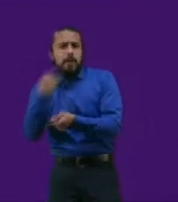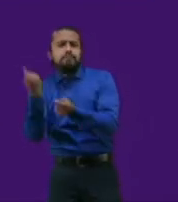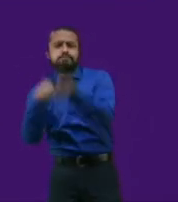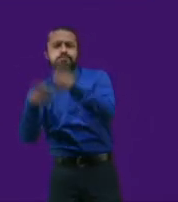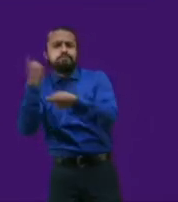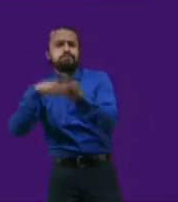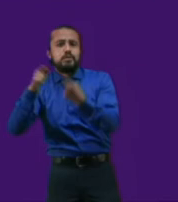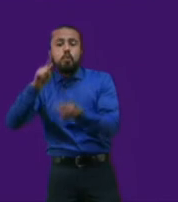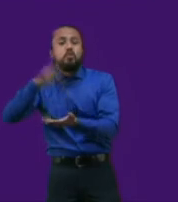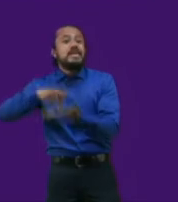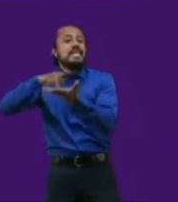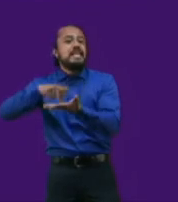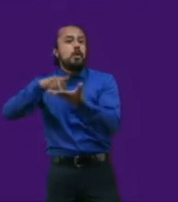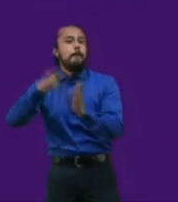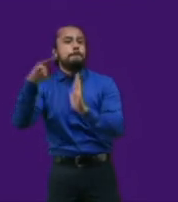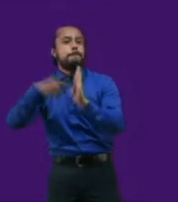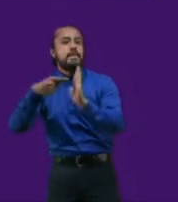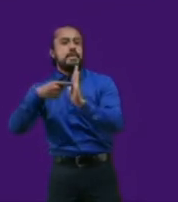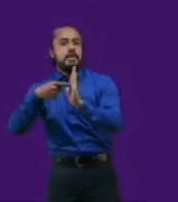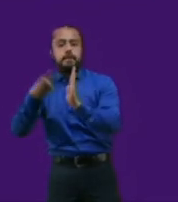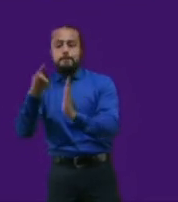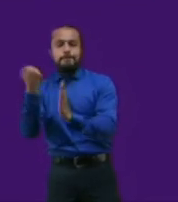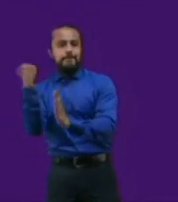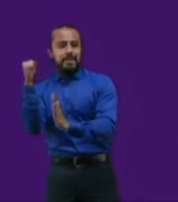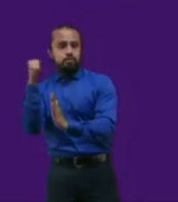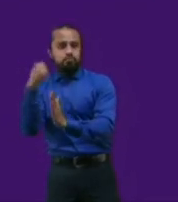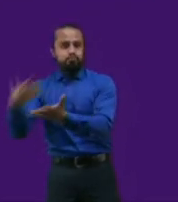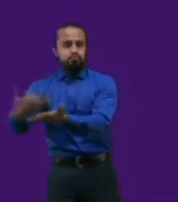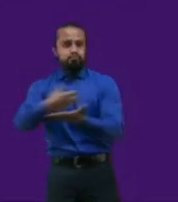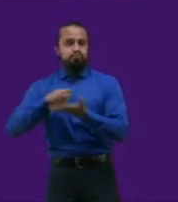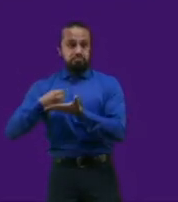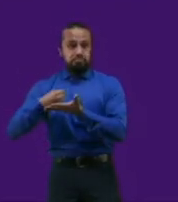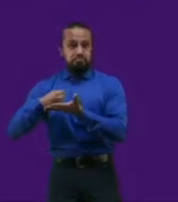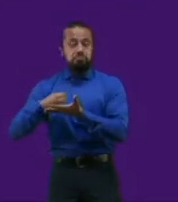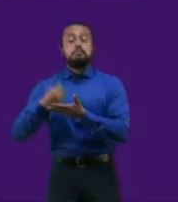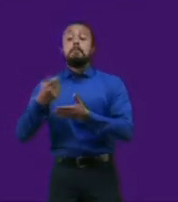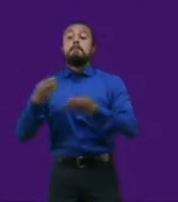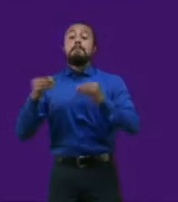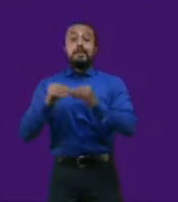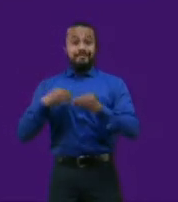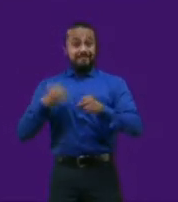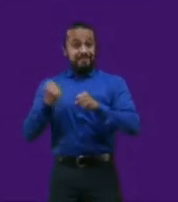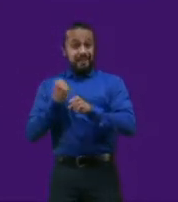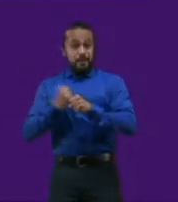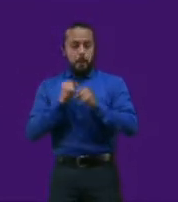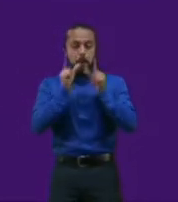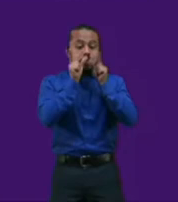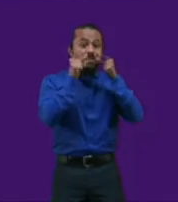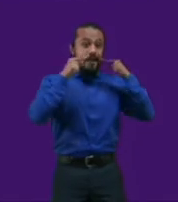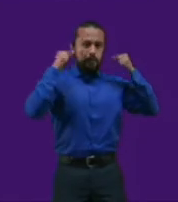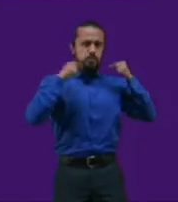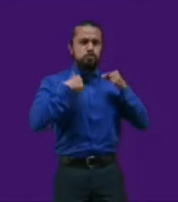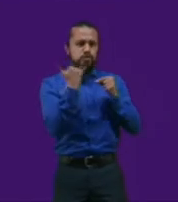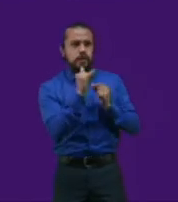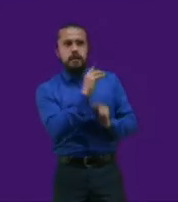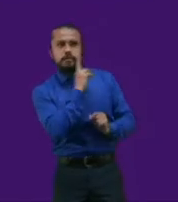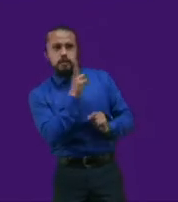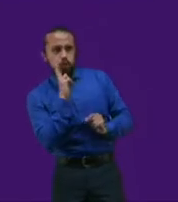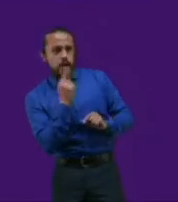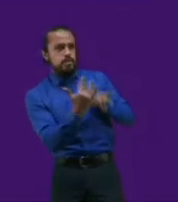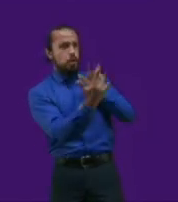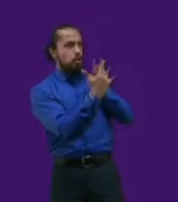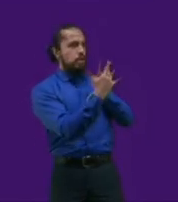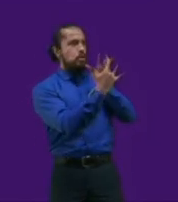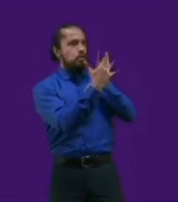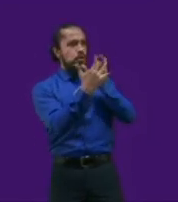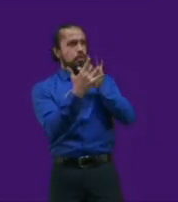el kilo por un lado y por el otro lado, por estar trabajando en Rappi, tenía mucho contacto con restaurantes y veía que estaban